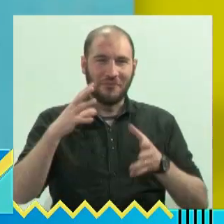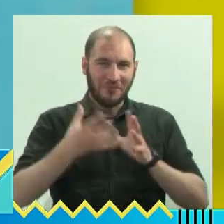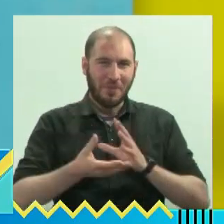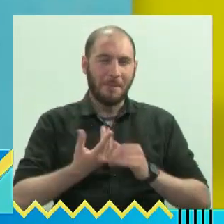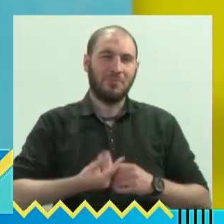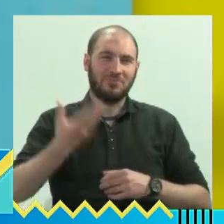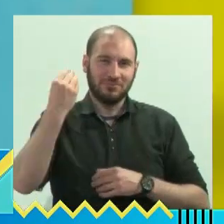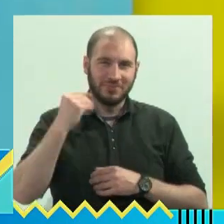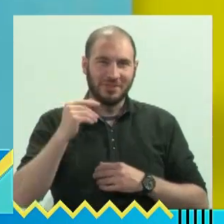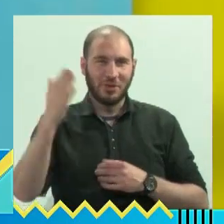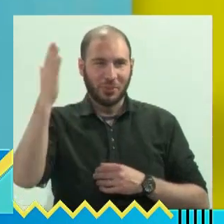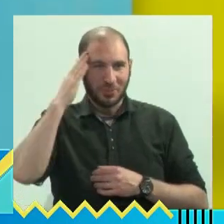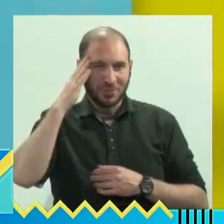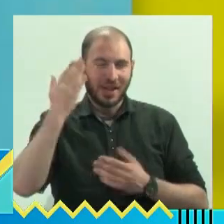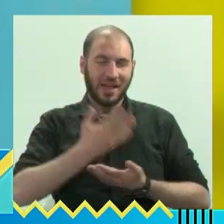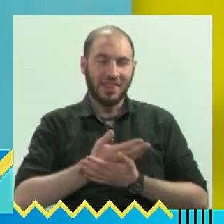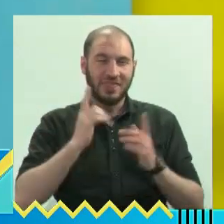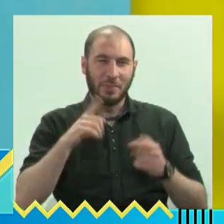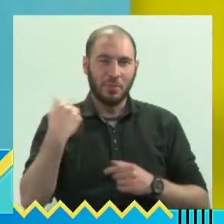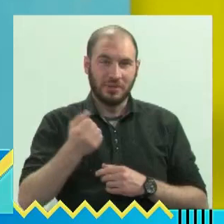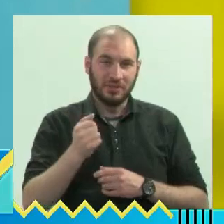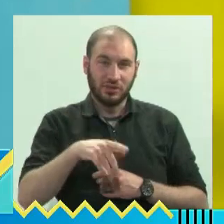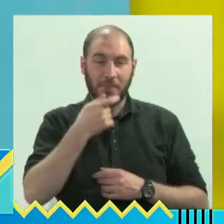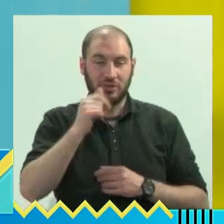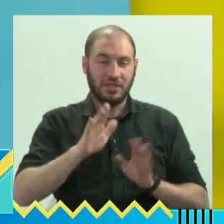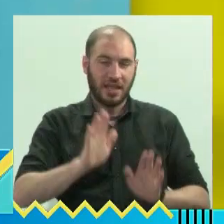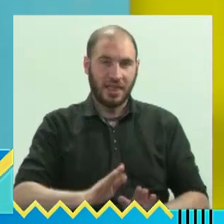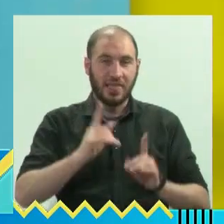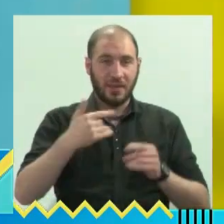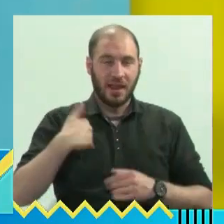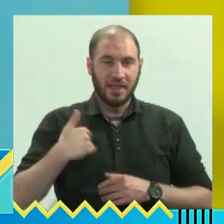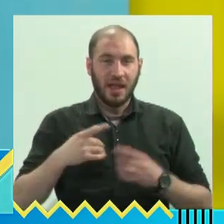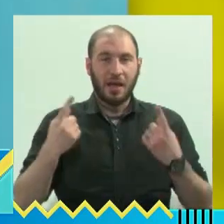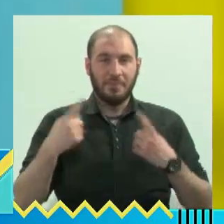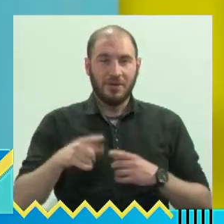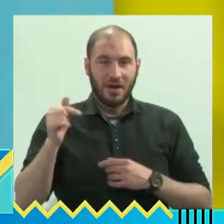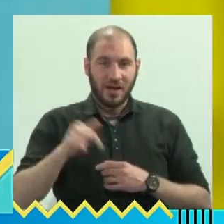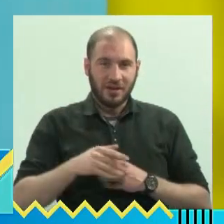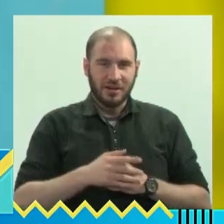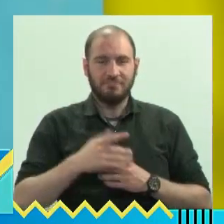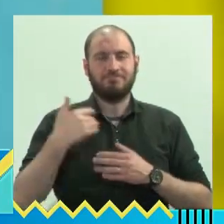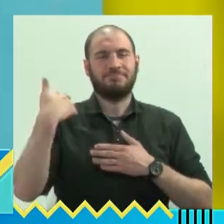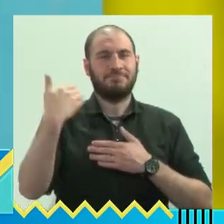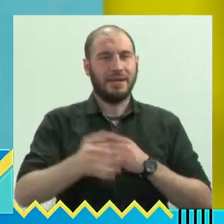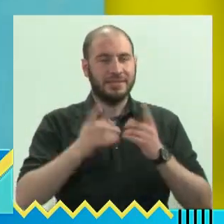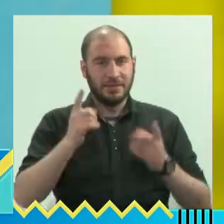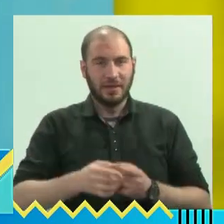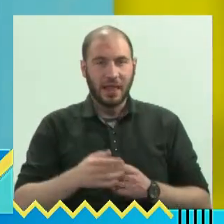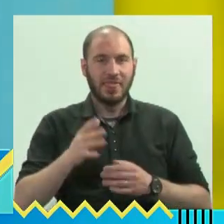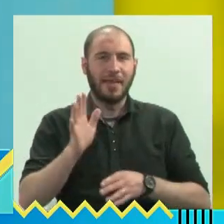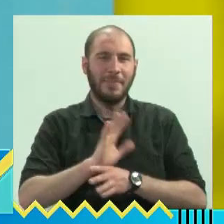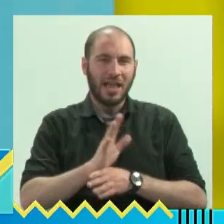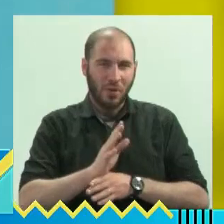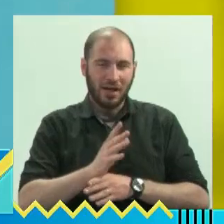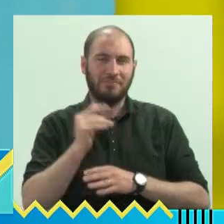muchas veces de esa cultura. Fundamentalmente no hemos querido quedar en Mendoza y en Argentina, pero no hemos visto que nos hemos ido más allá también a través del de película, que